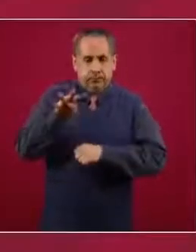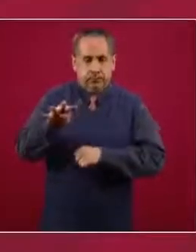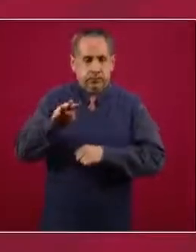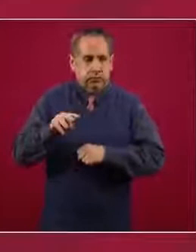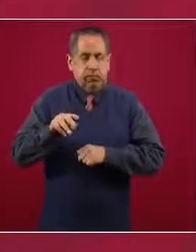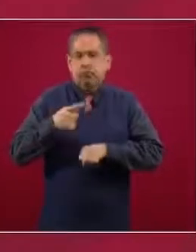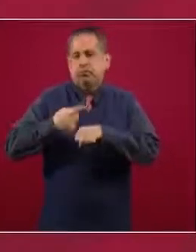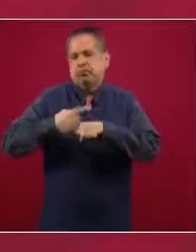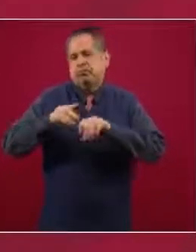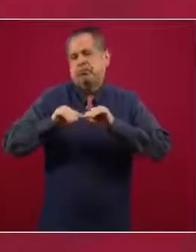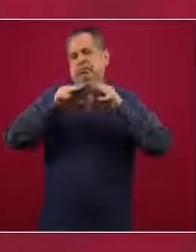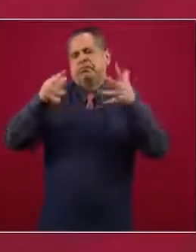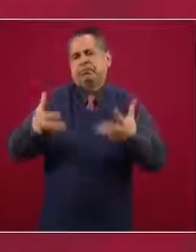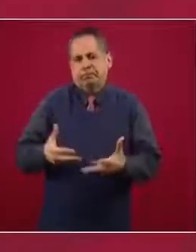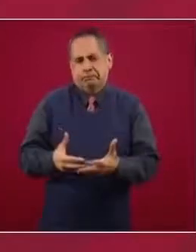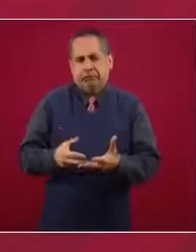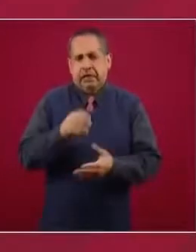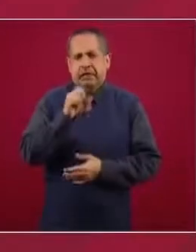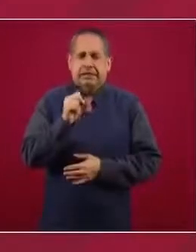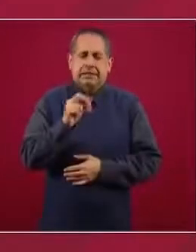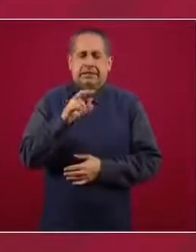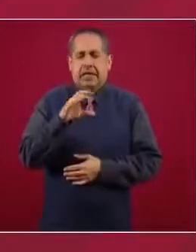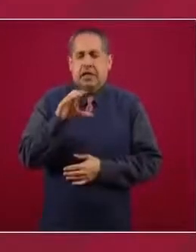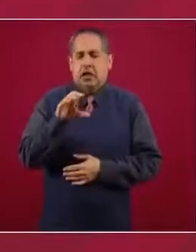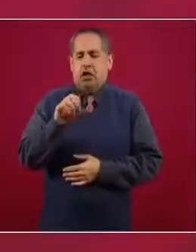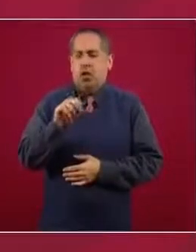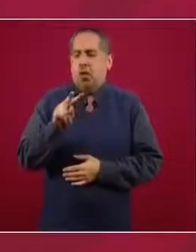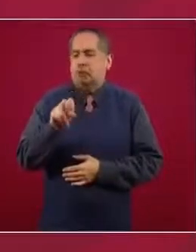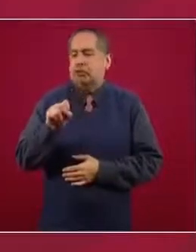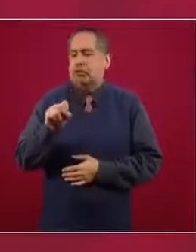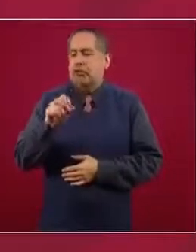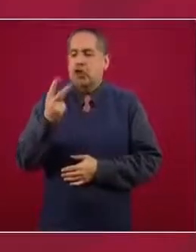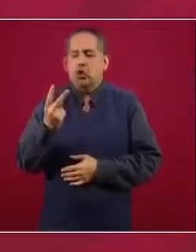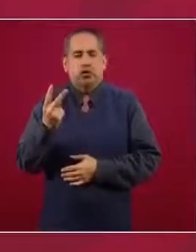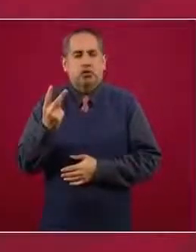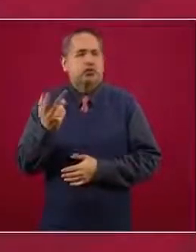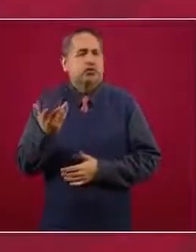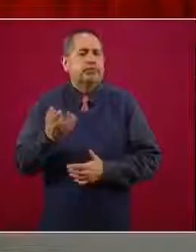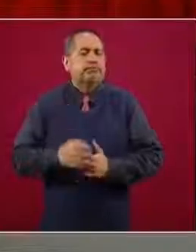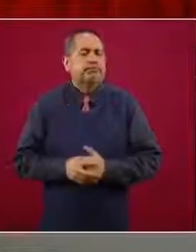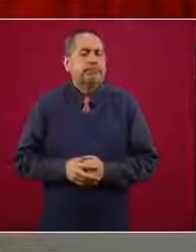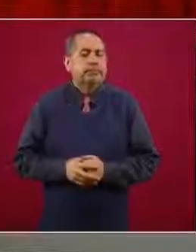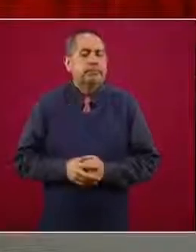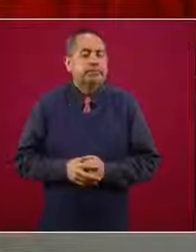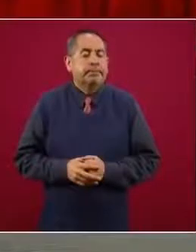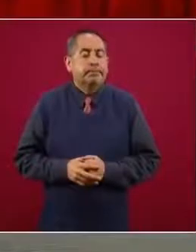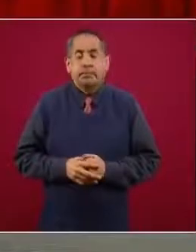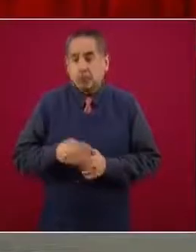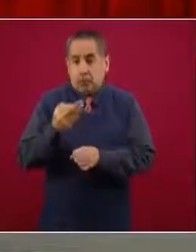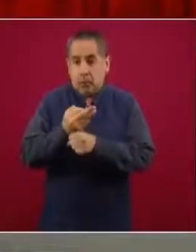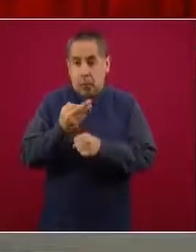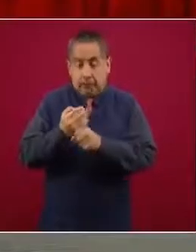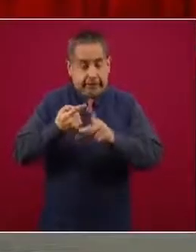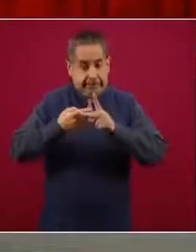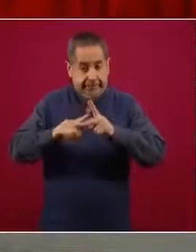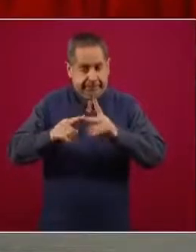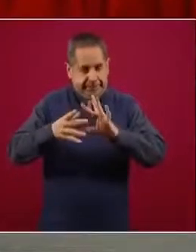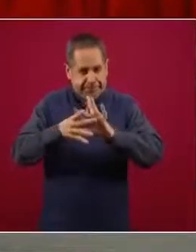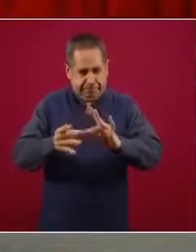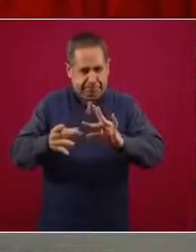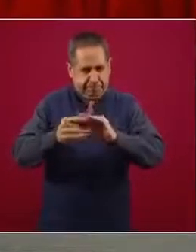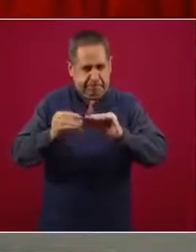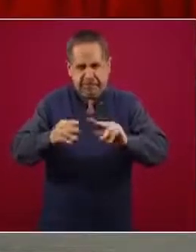causada por el nuevo coronavirus SARS-CoV-2. Hoy vamos a continuar con el esquema